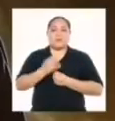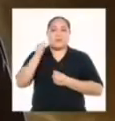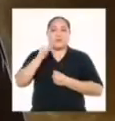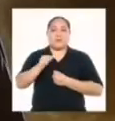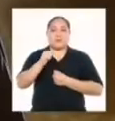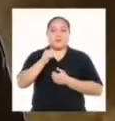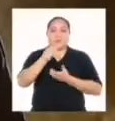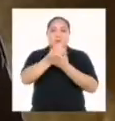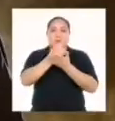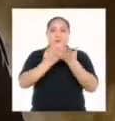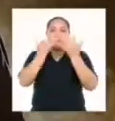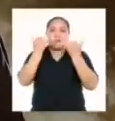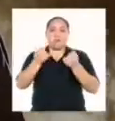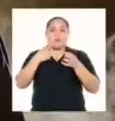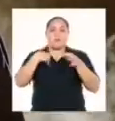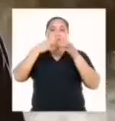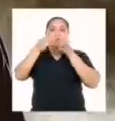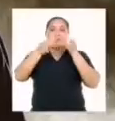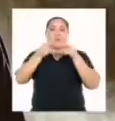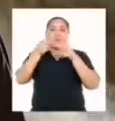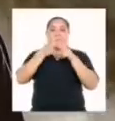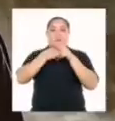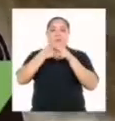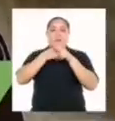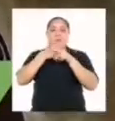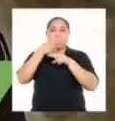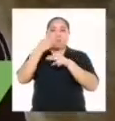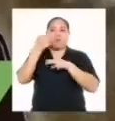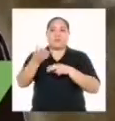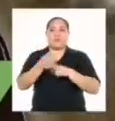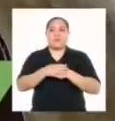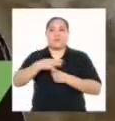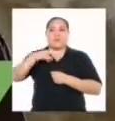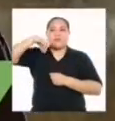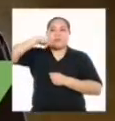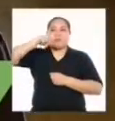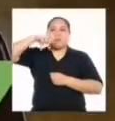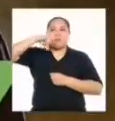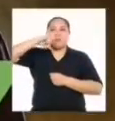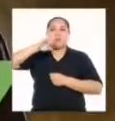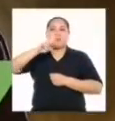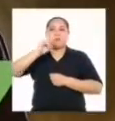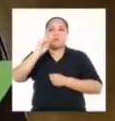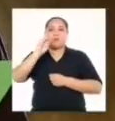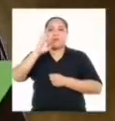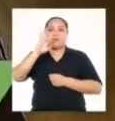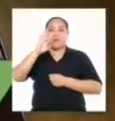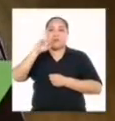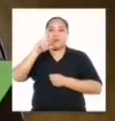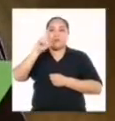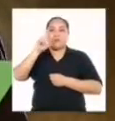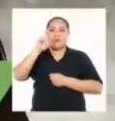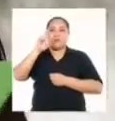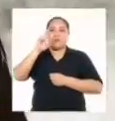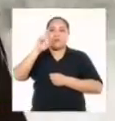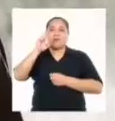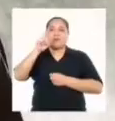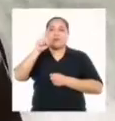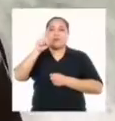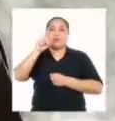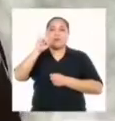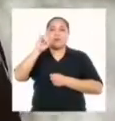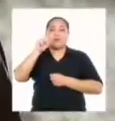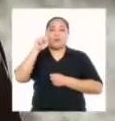En el capítulo de hoy les hablaré brevemente sobre la papiroflexia. La tradición de doblar